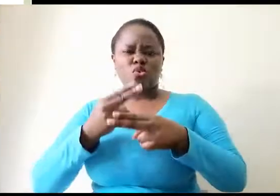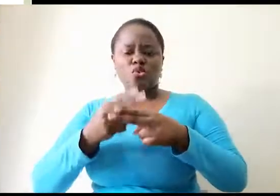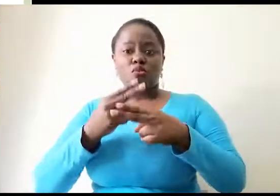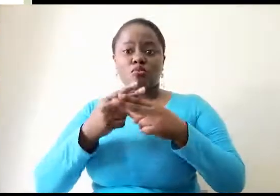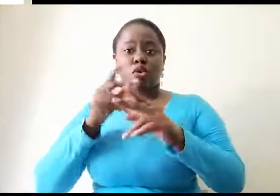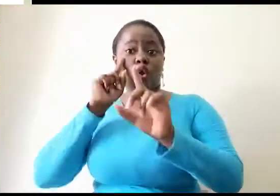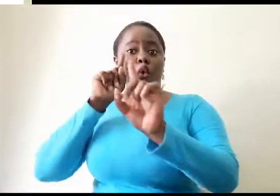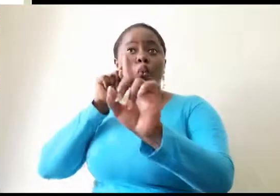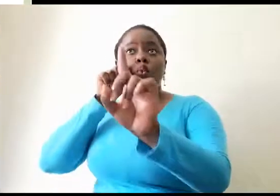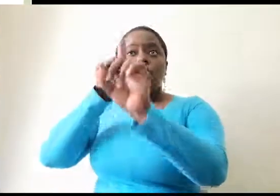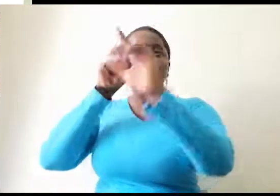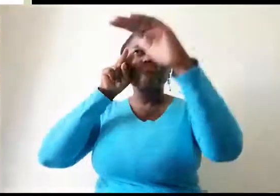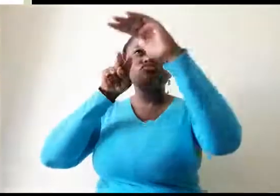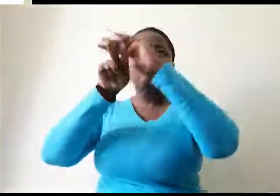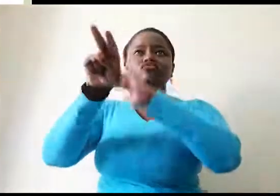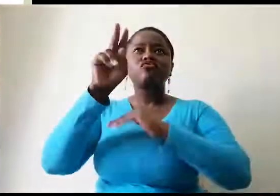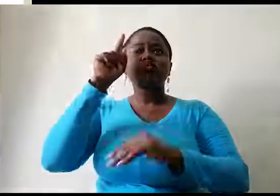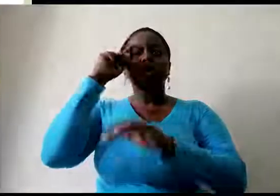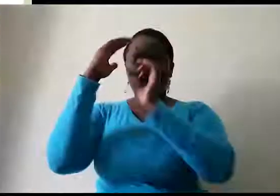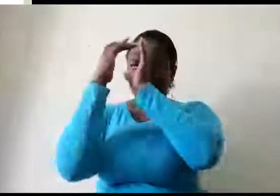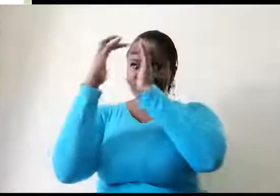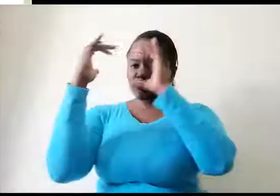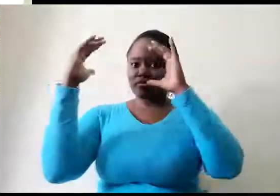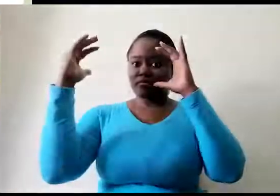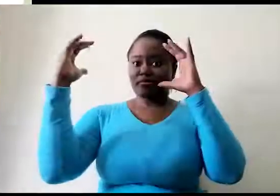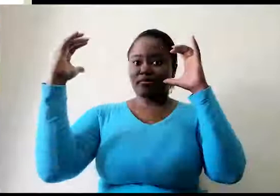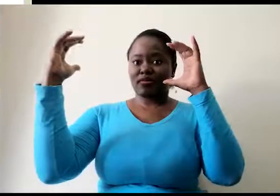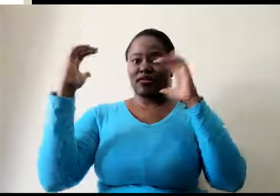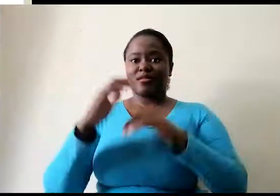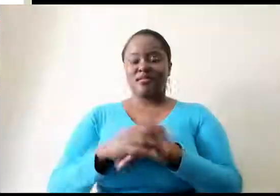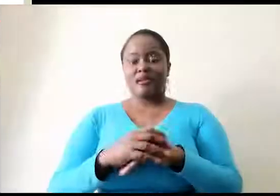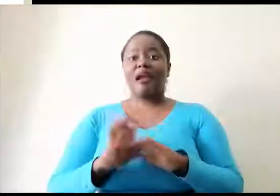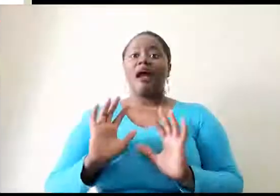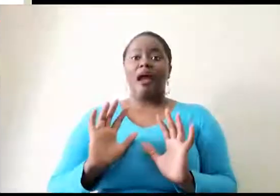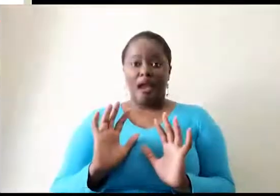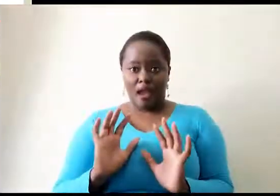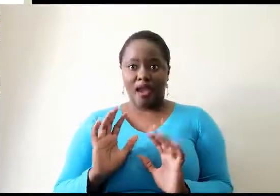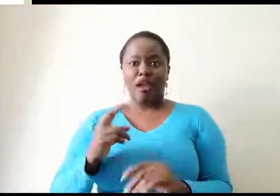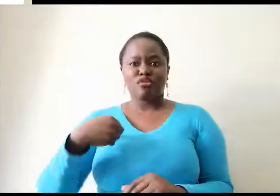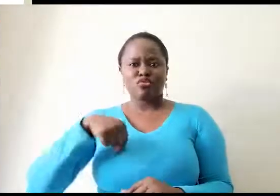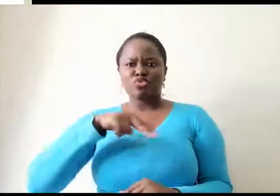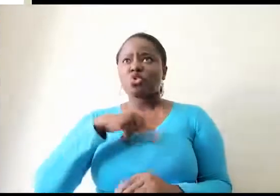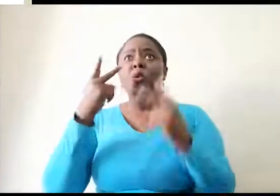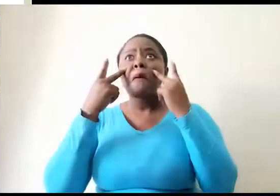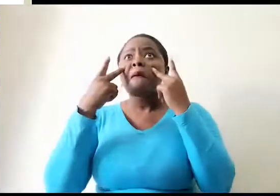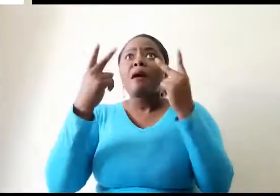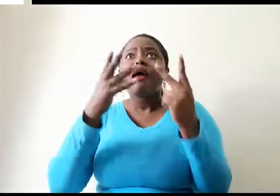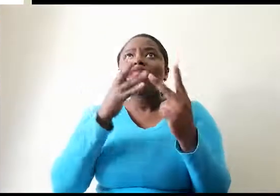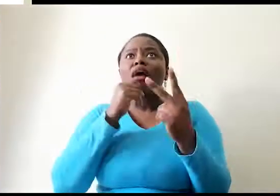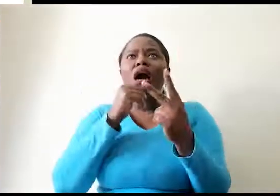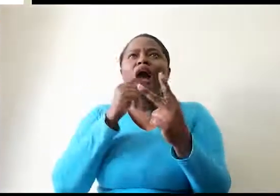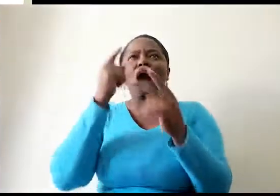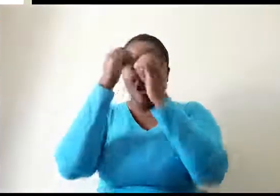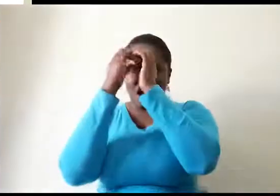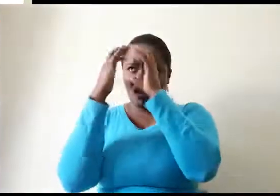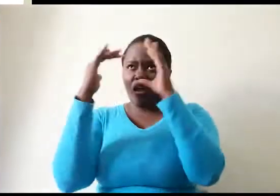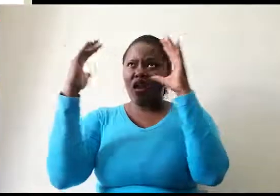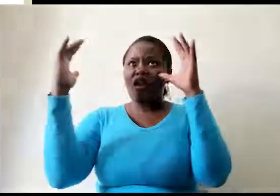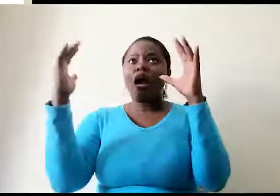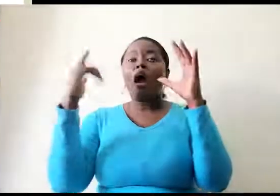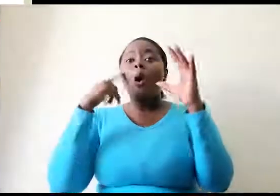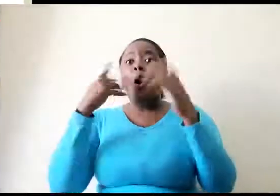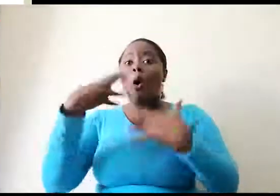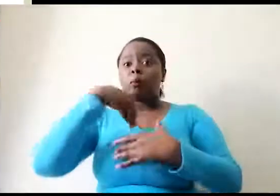llamar las proyecciones imaginativas, con las cuales podemos inferir lo que no se ve. Por ejemplo,